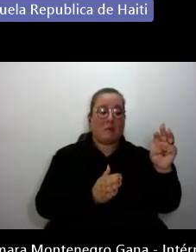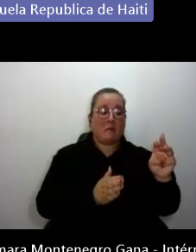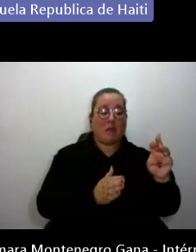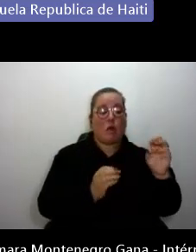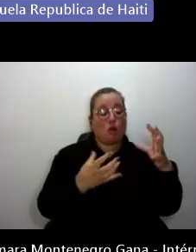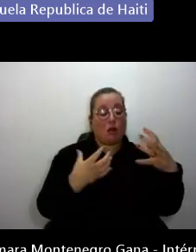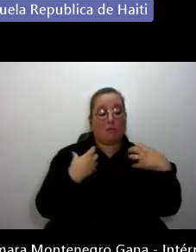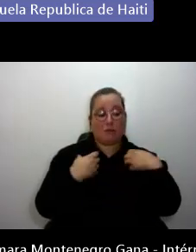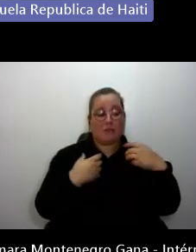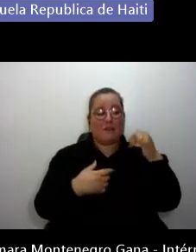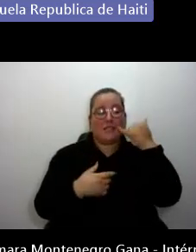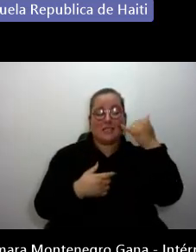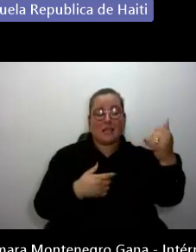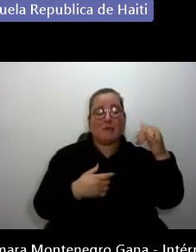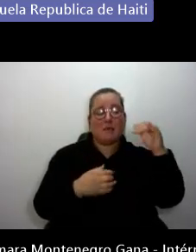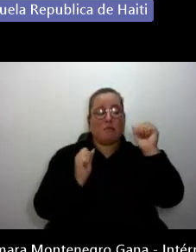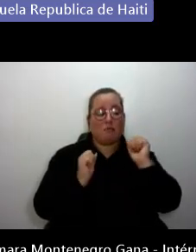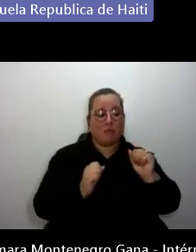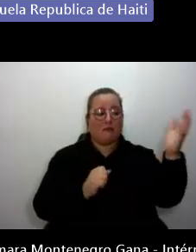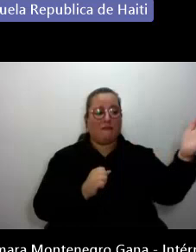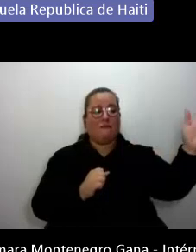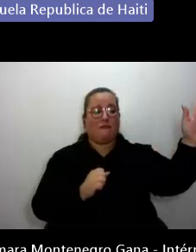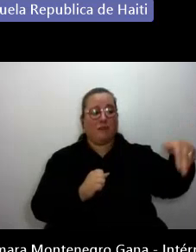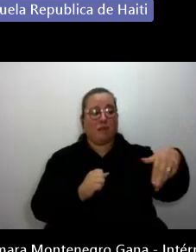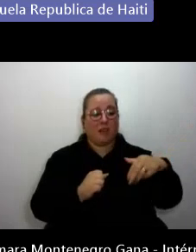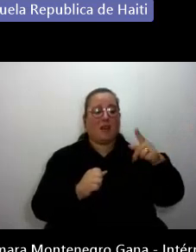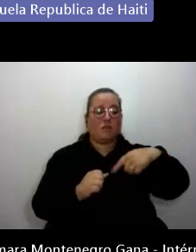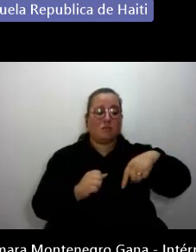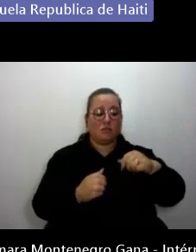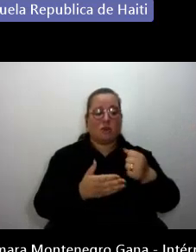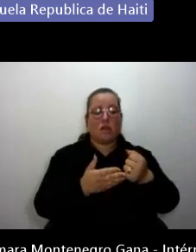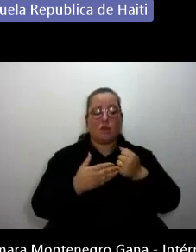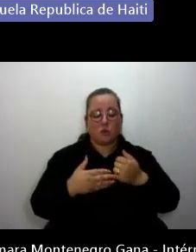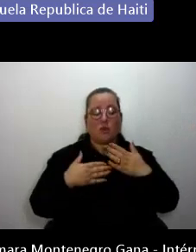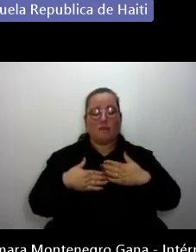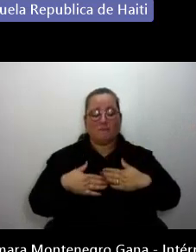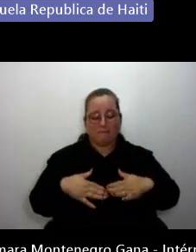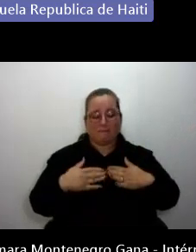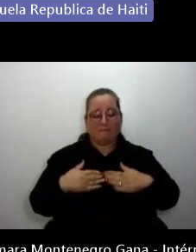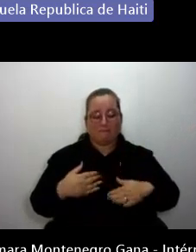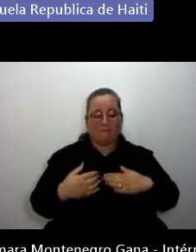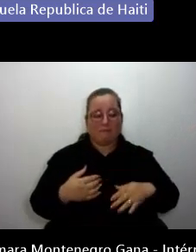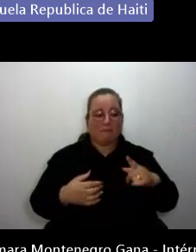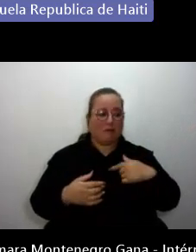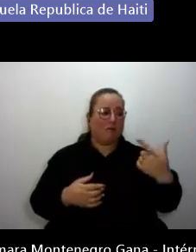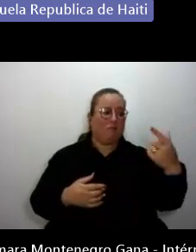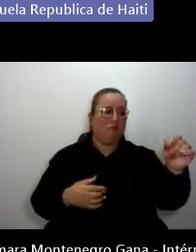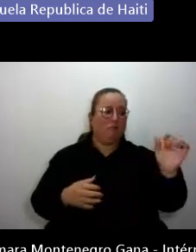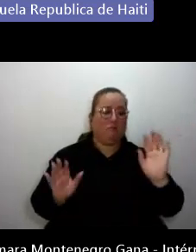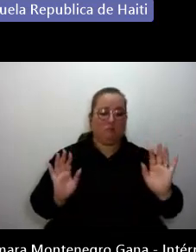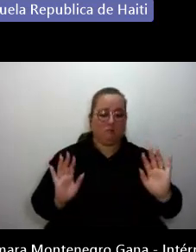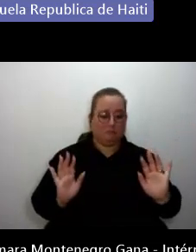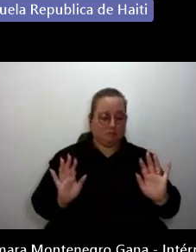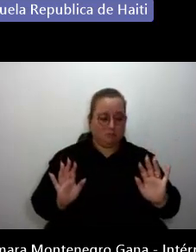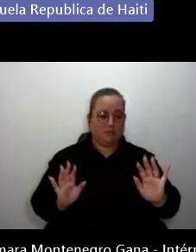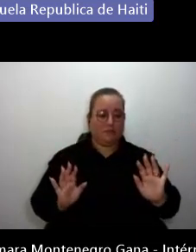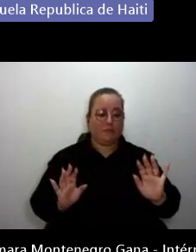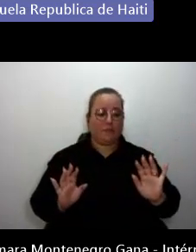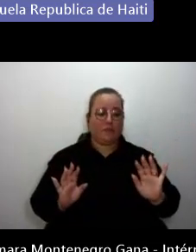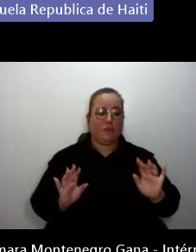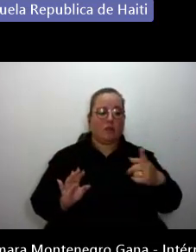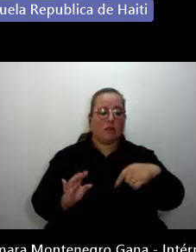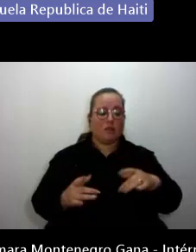establecimiento a ayudarnos a regular al estudiante. No se le solicita que se lo lleve ni nada porque nosotros siempre